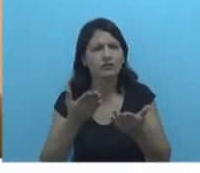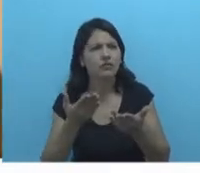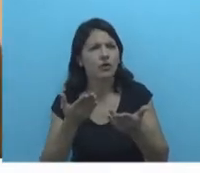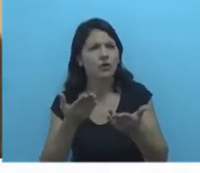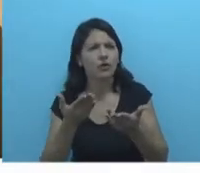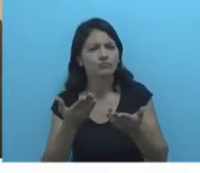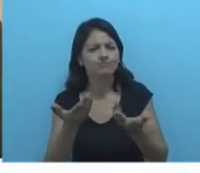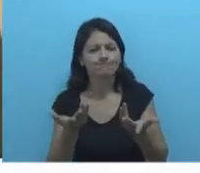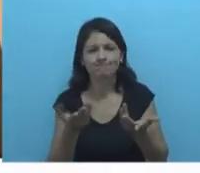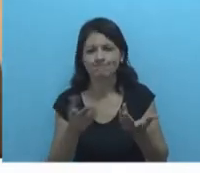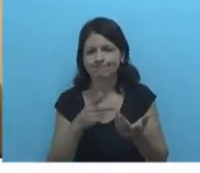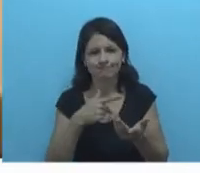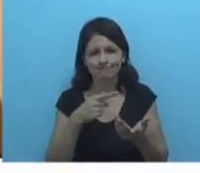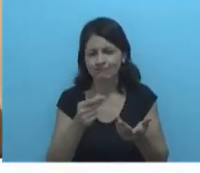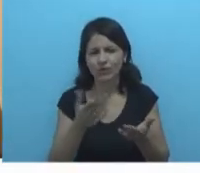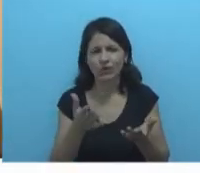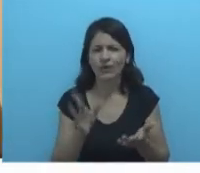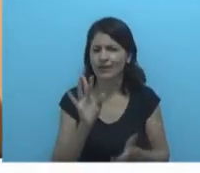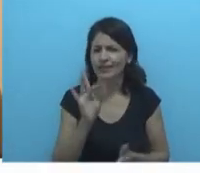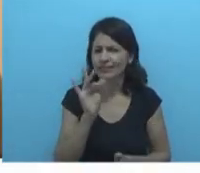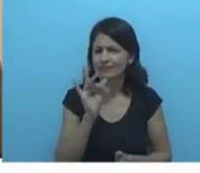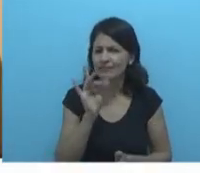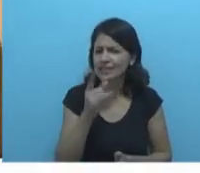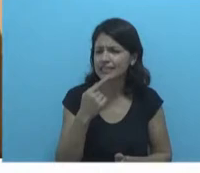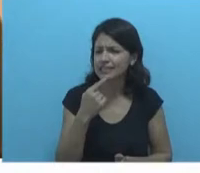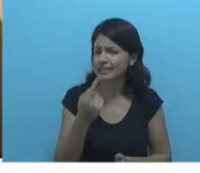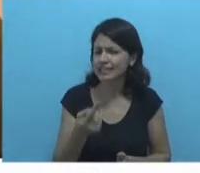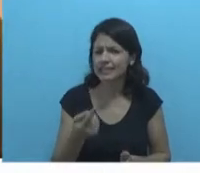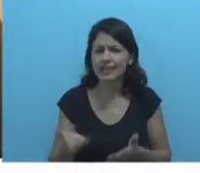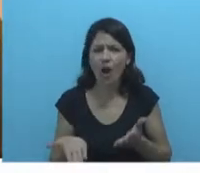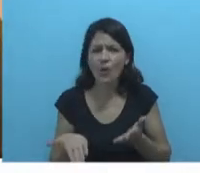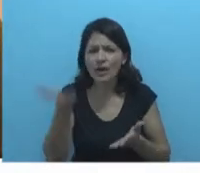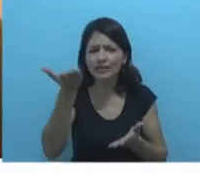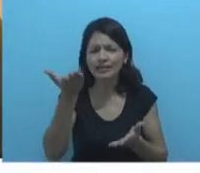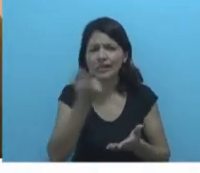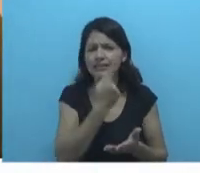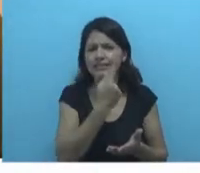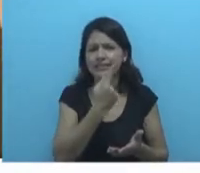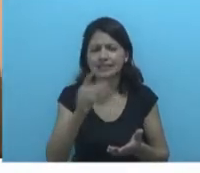de costo, es muy difícil justificar un aumento del